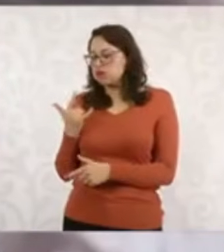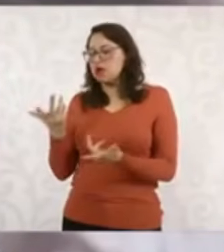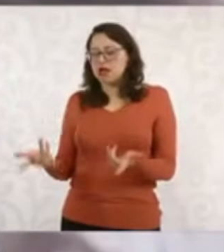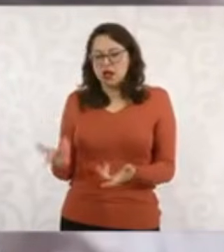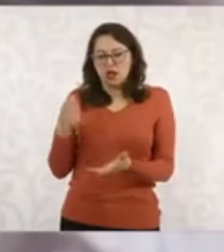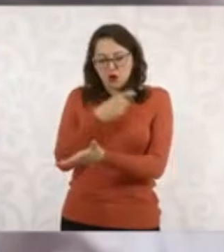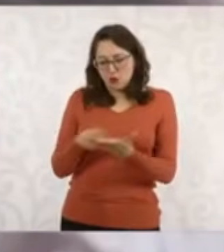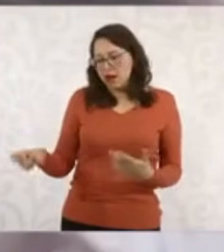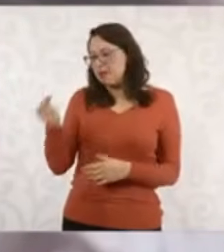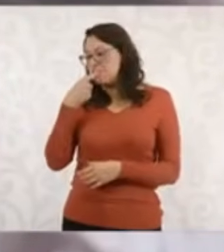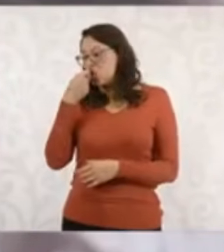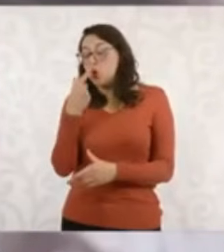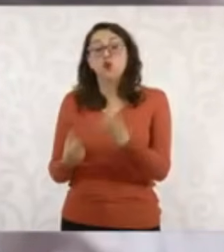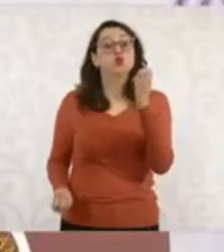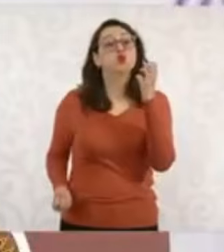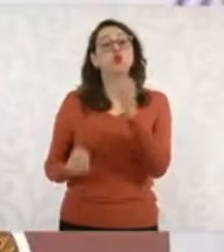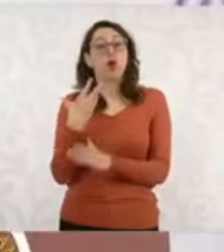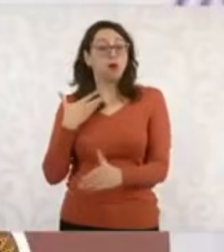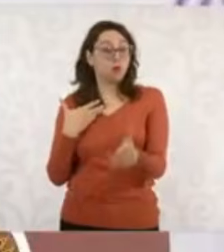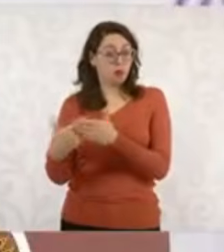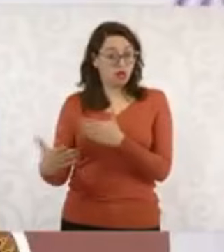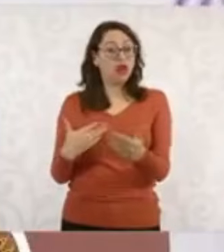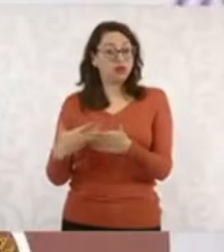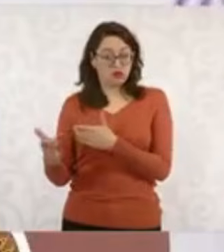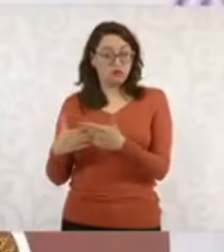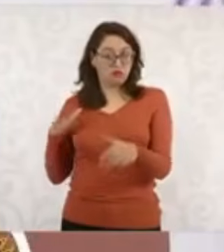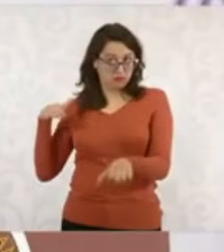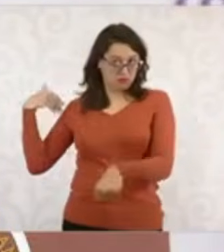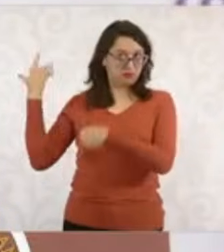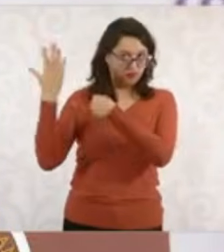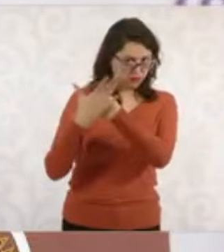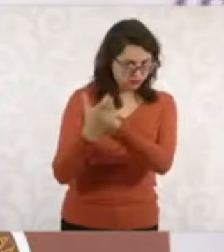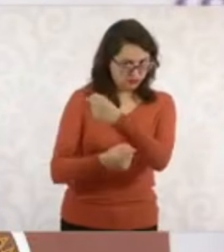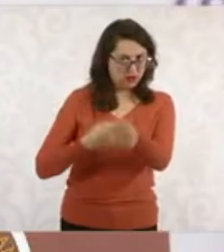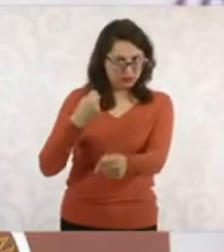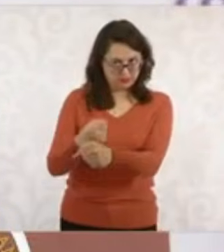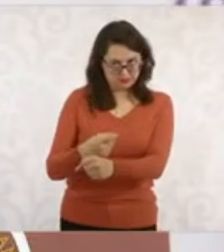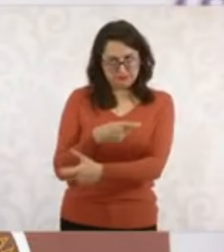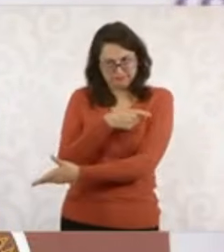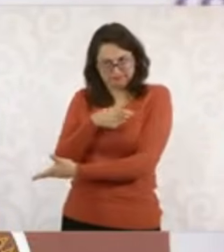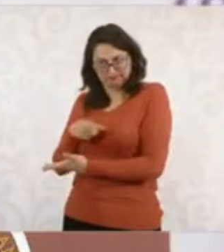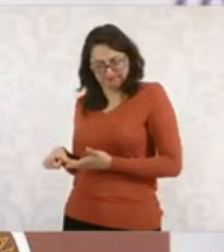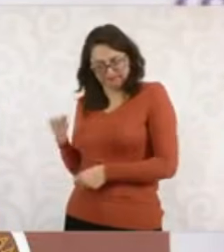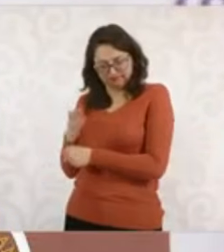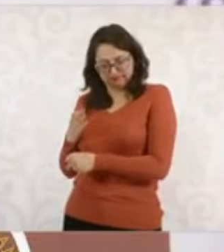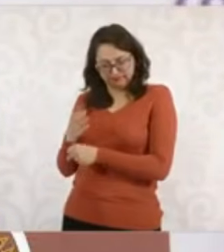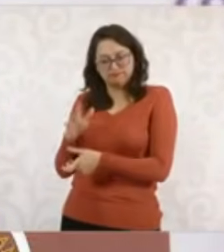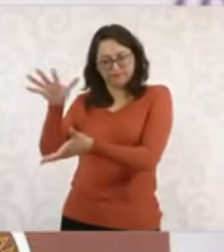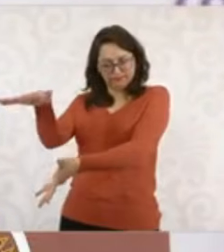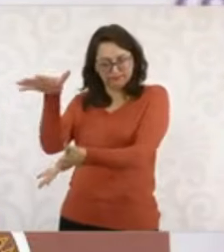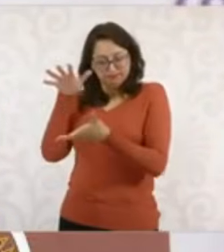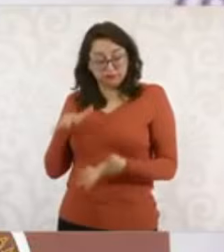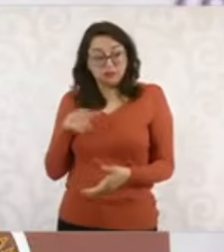cómo íbamos a comprar las nuevas moléculas para el 2027-2028, priorizando que compráramos lo que los médicos han